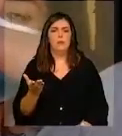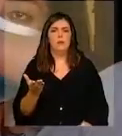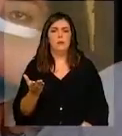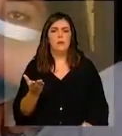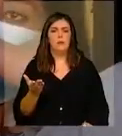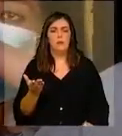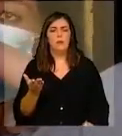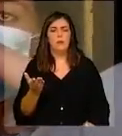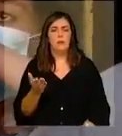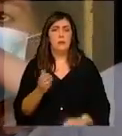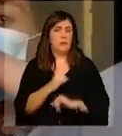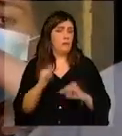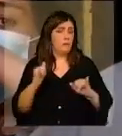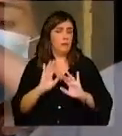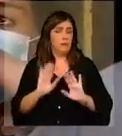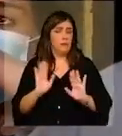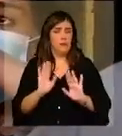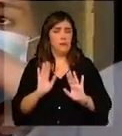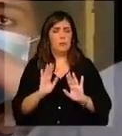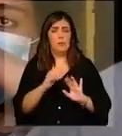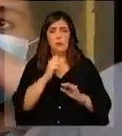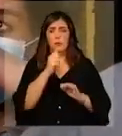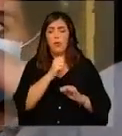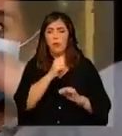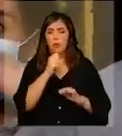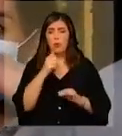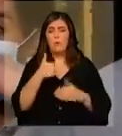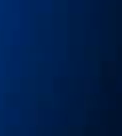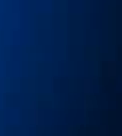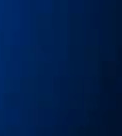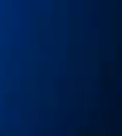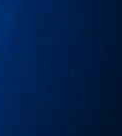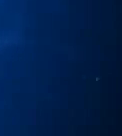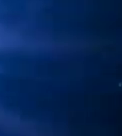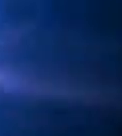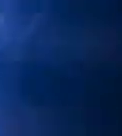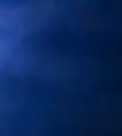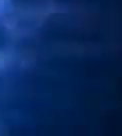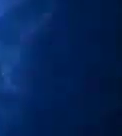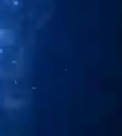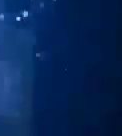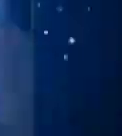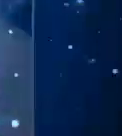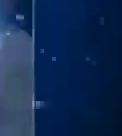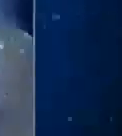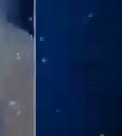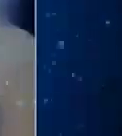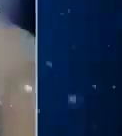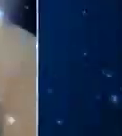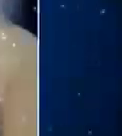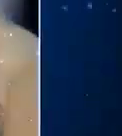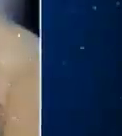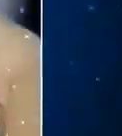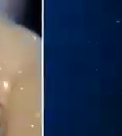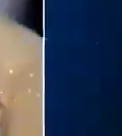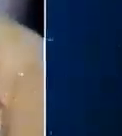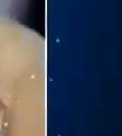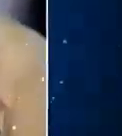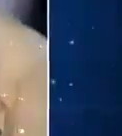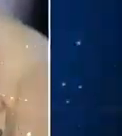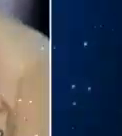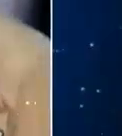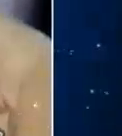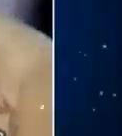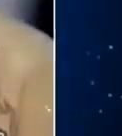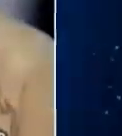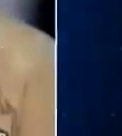y se desandó, se solucionó y para mí el tema se terminó.